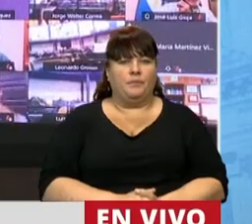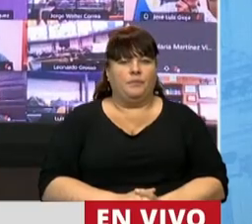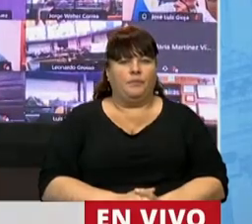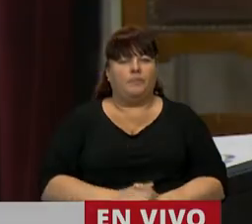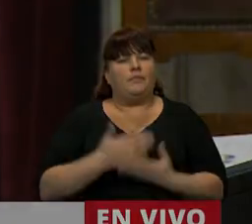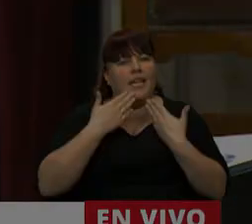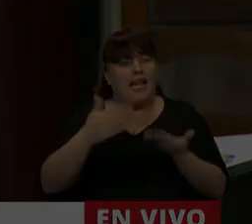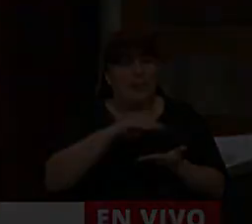Gracias, diputado.